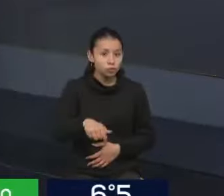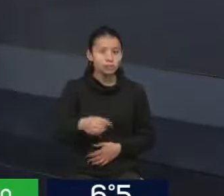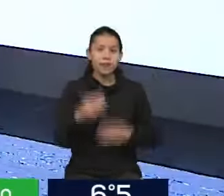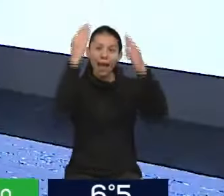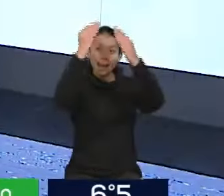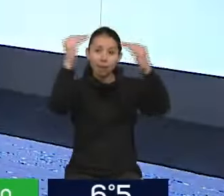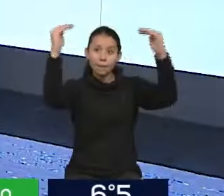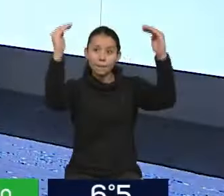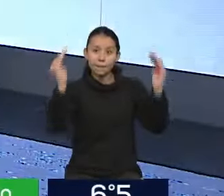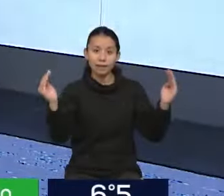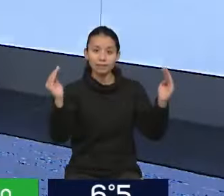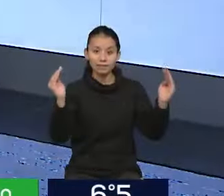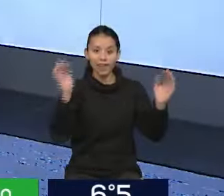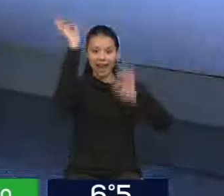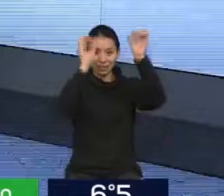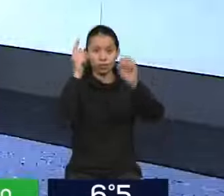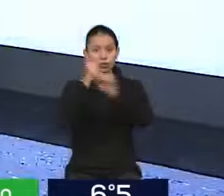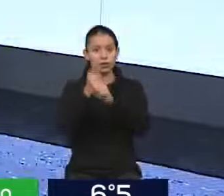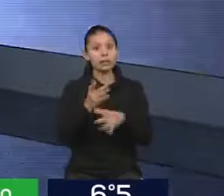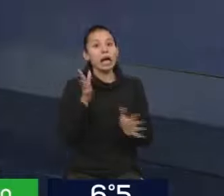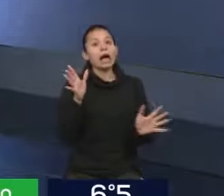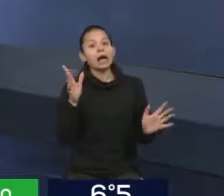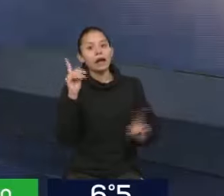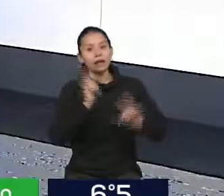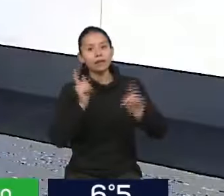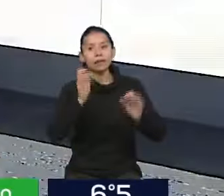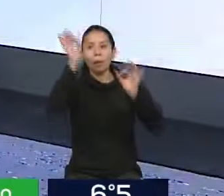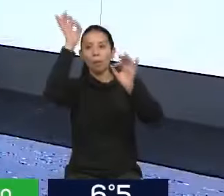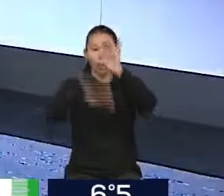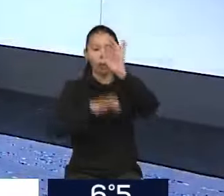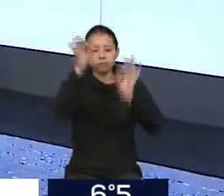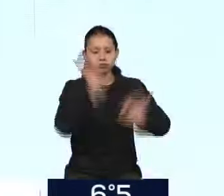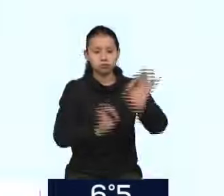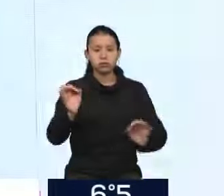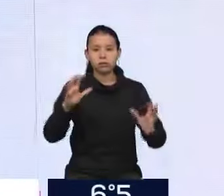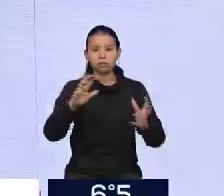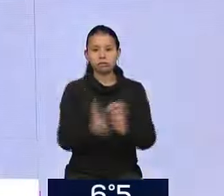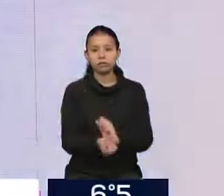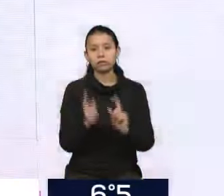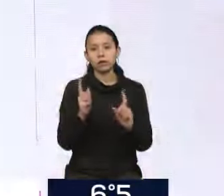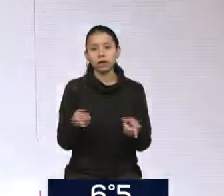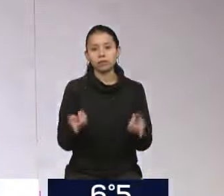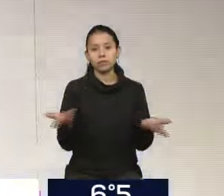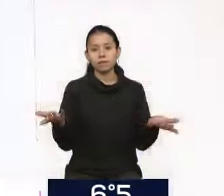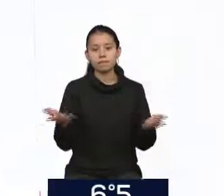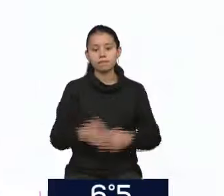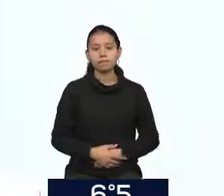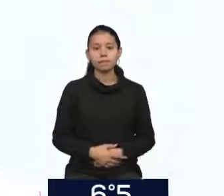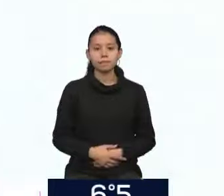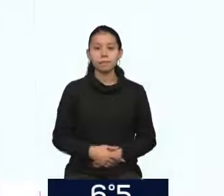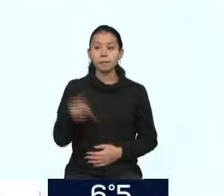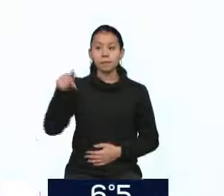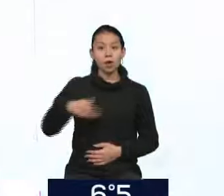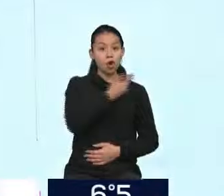a veces nos termina salvando. Vamos a tratar de explicar cuál es la posición que tiene el gobierno tratando de